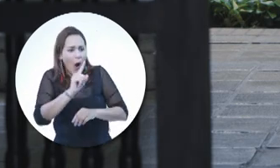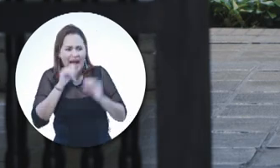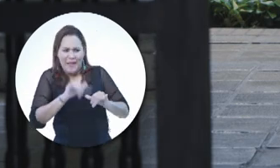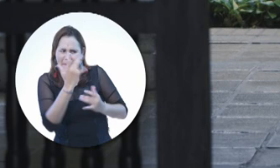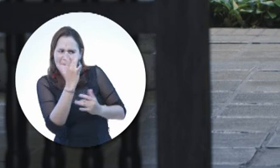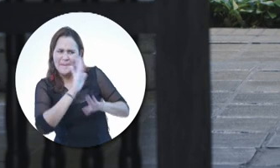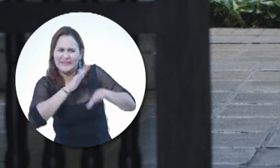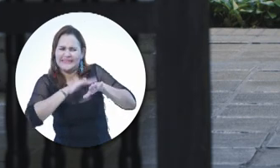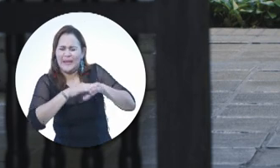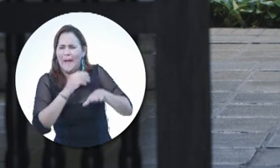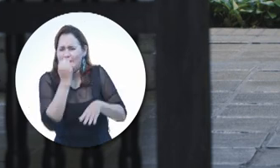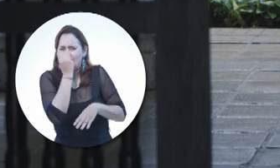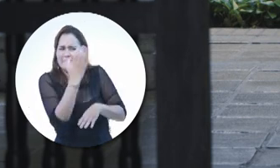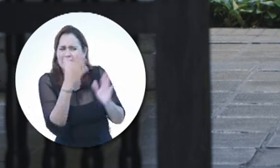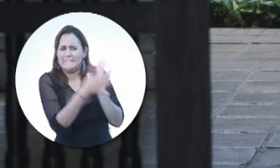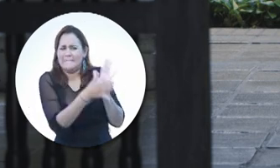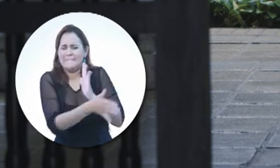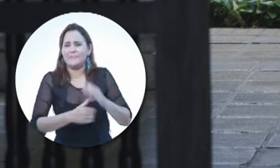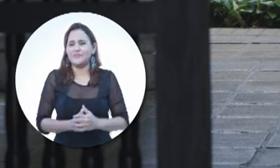vayas todavía. Hay algo que tienes que saber.